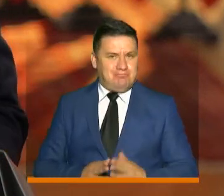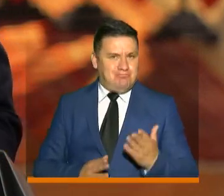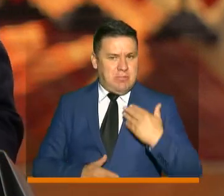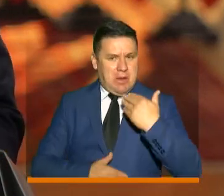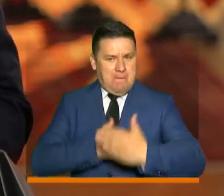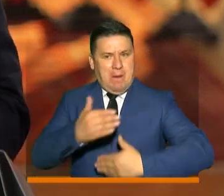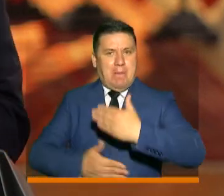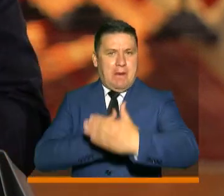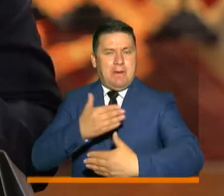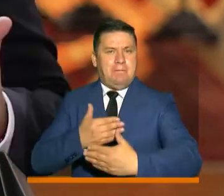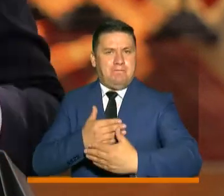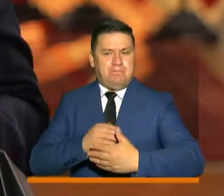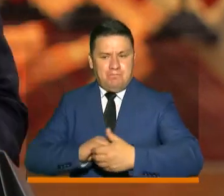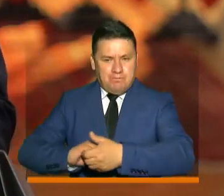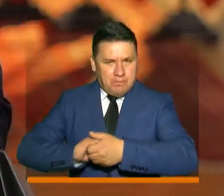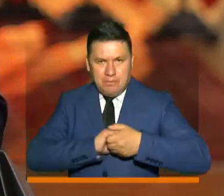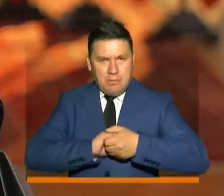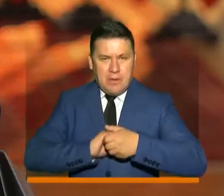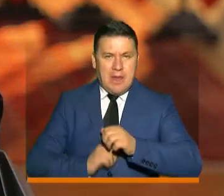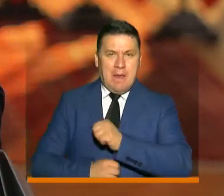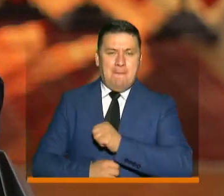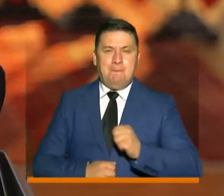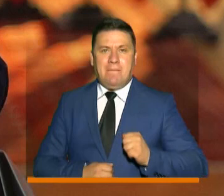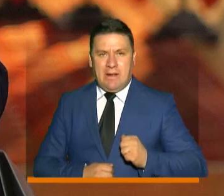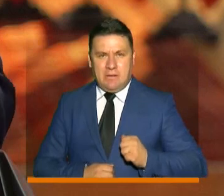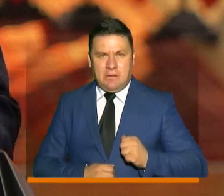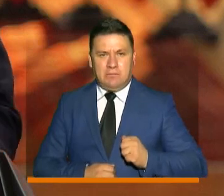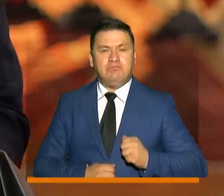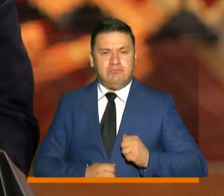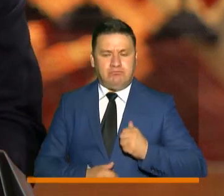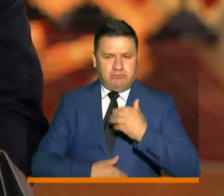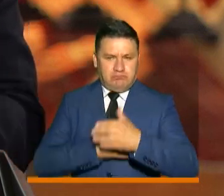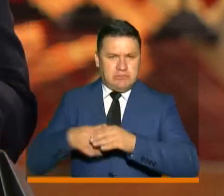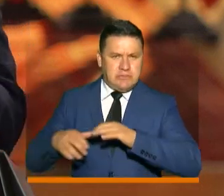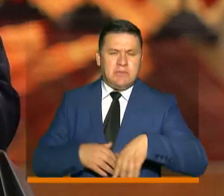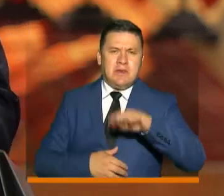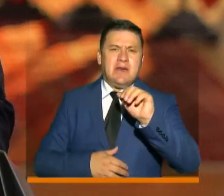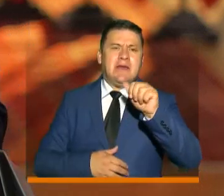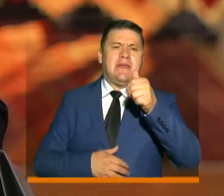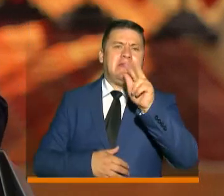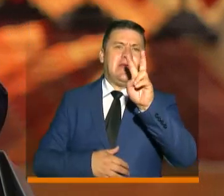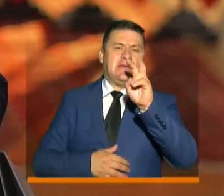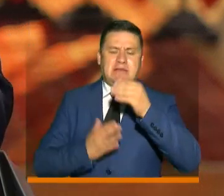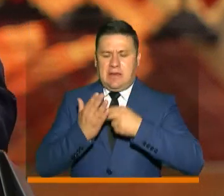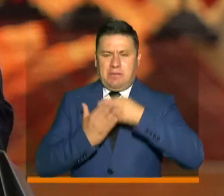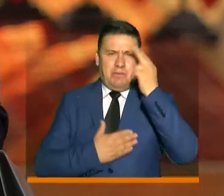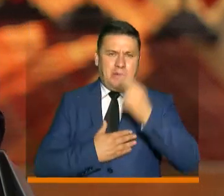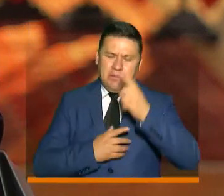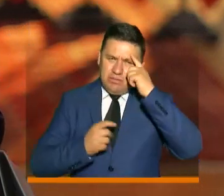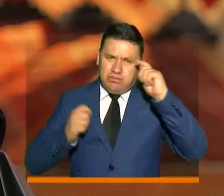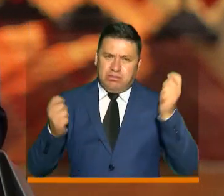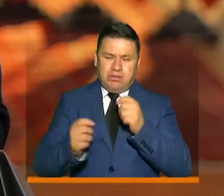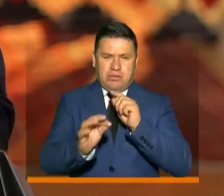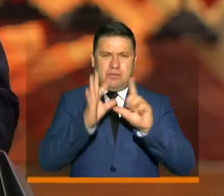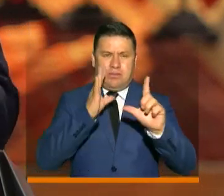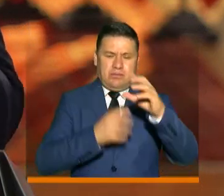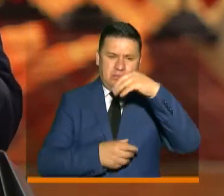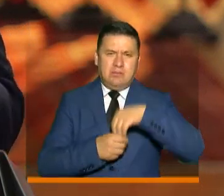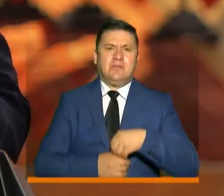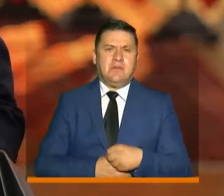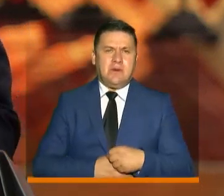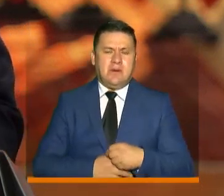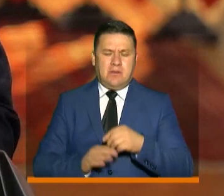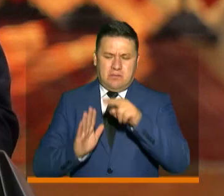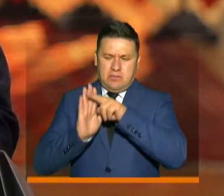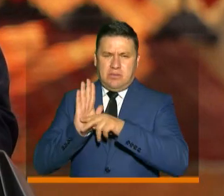estos avances y de la mano con el sector privado pondremos en ejecución más de 17 proyectos de transformación digital con